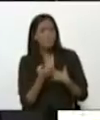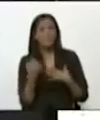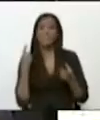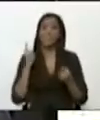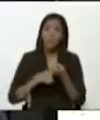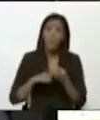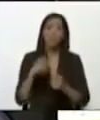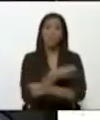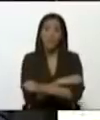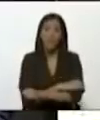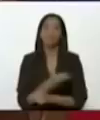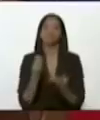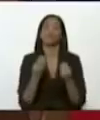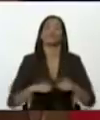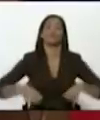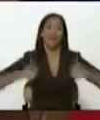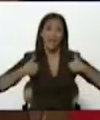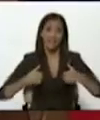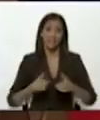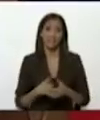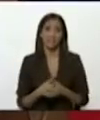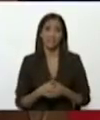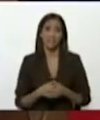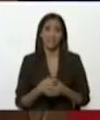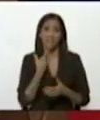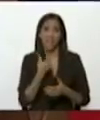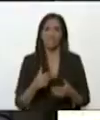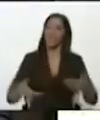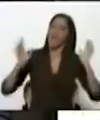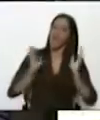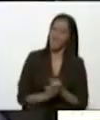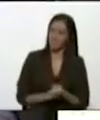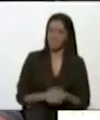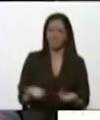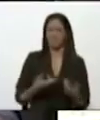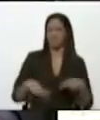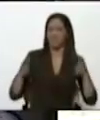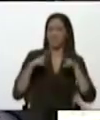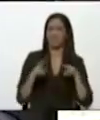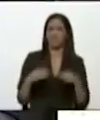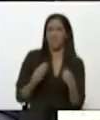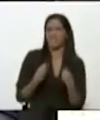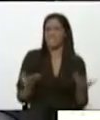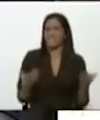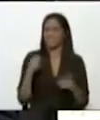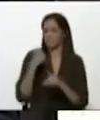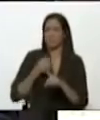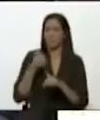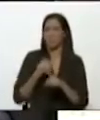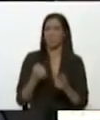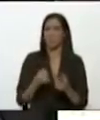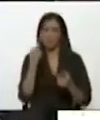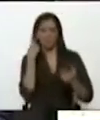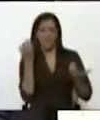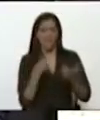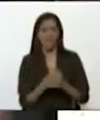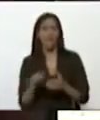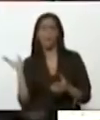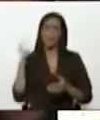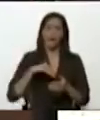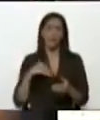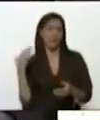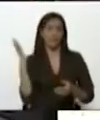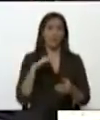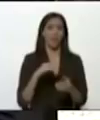escuálida, mucho más. Te dicen, ay, mijo, ¿para qué vale esto? ¿Para qué sirve tu lucha? Mira, vámonos ya,